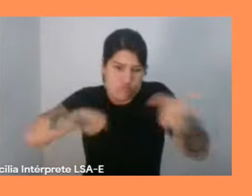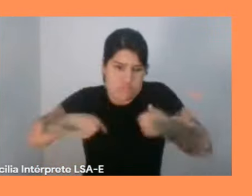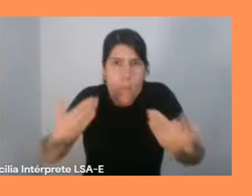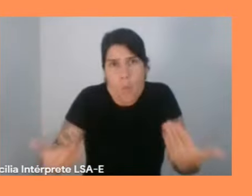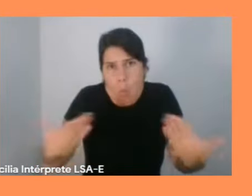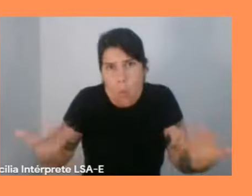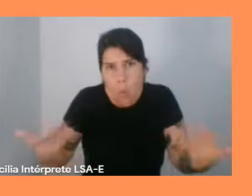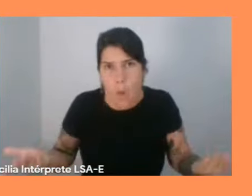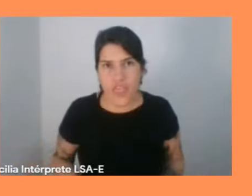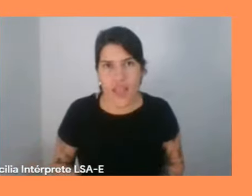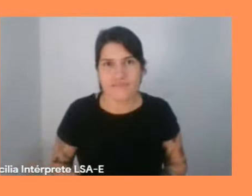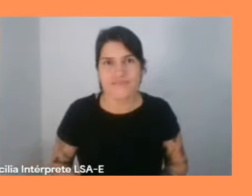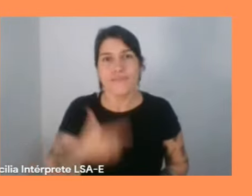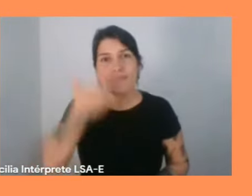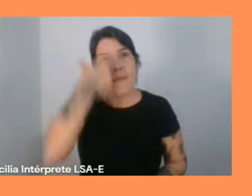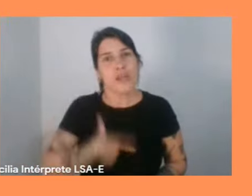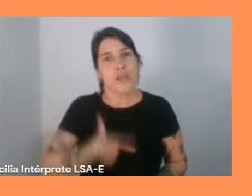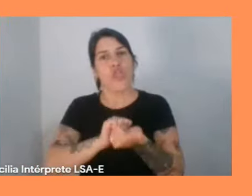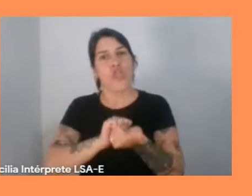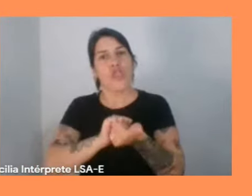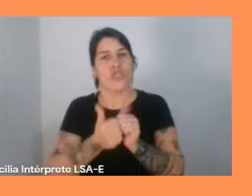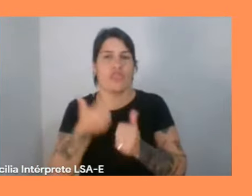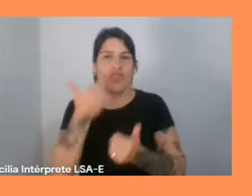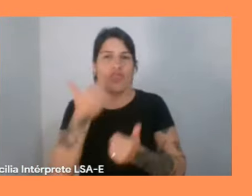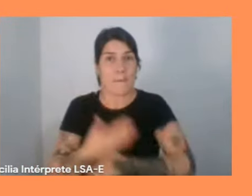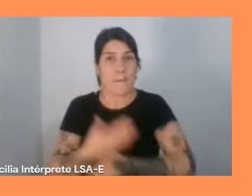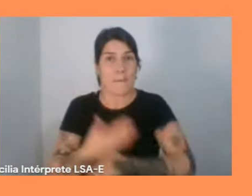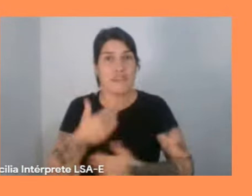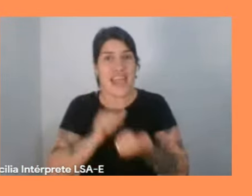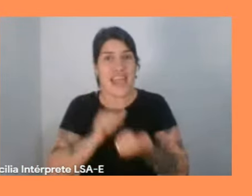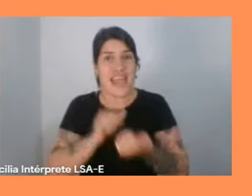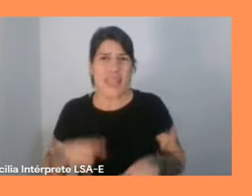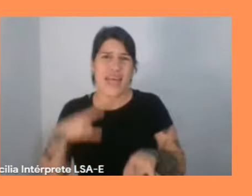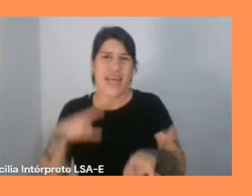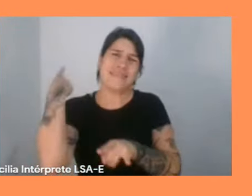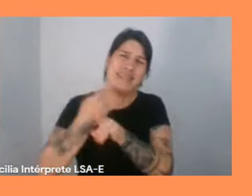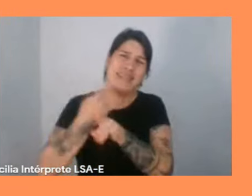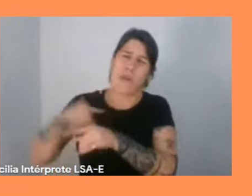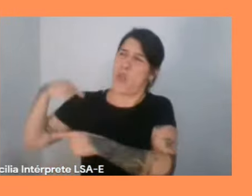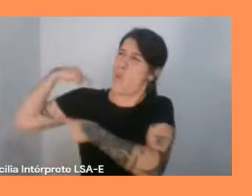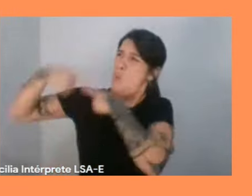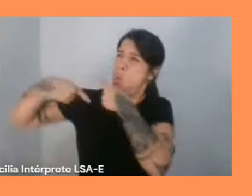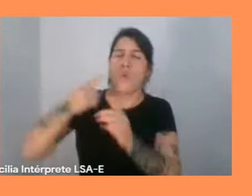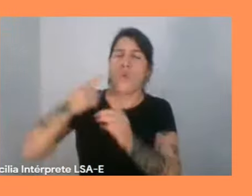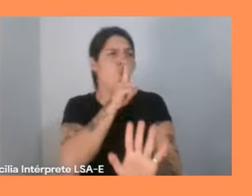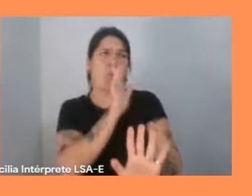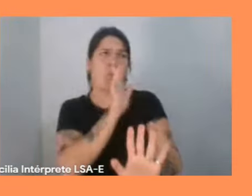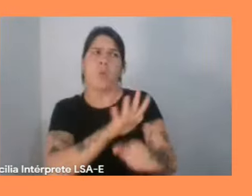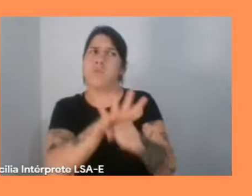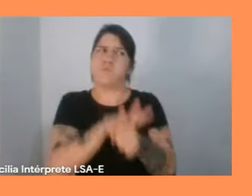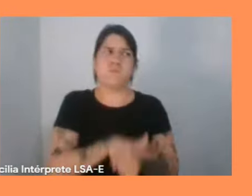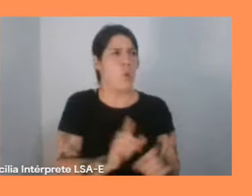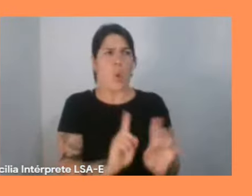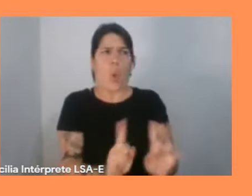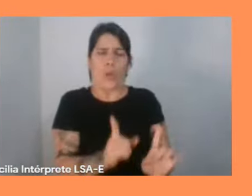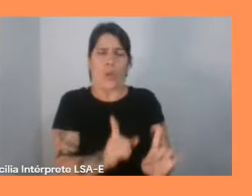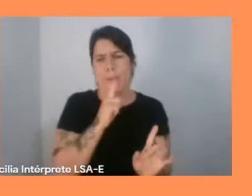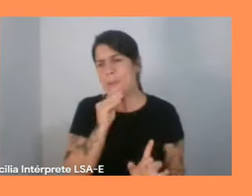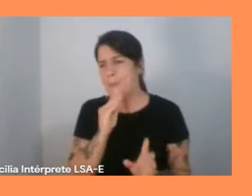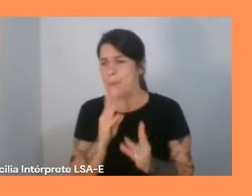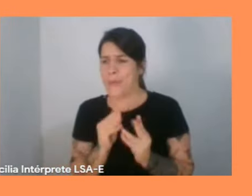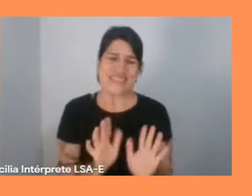históricamente invisibilizada, negada o cuestionada, colaborando así con la reproducción de estereotipos